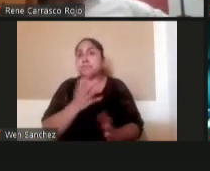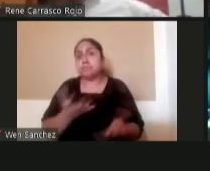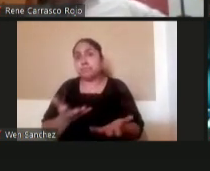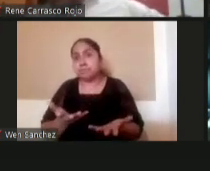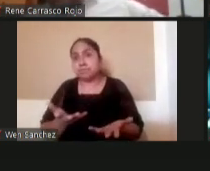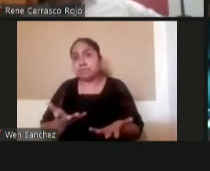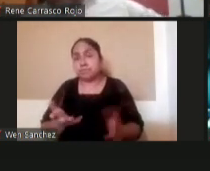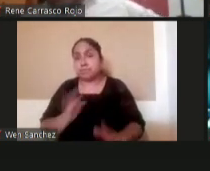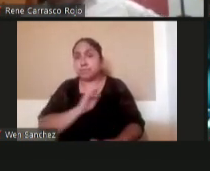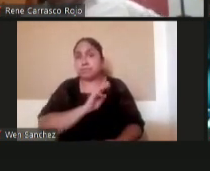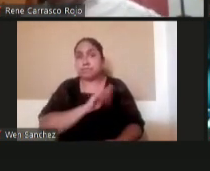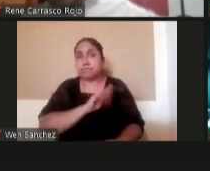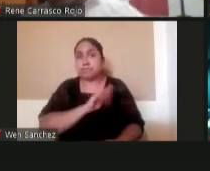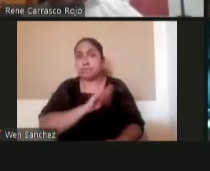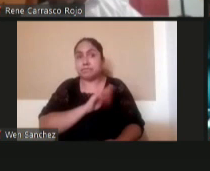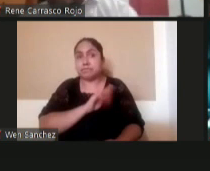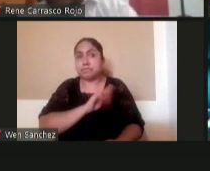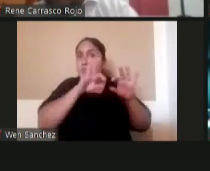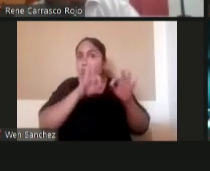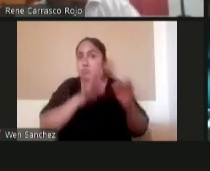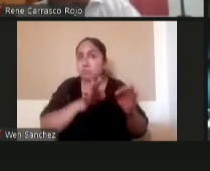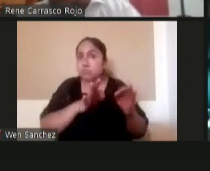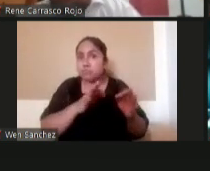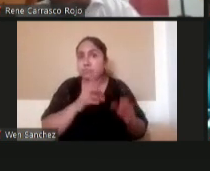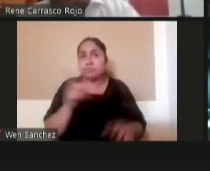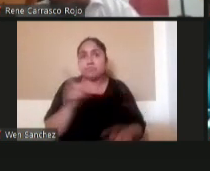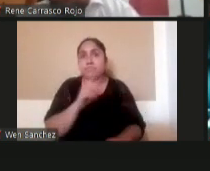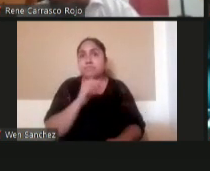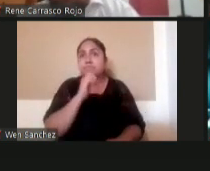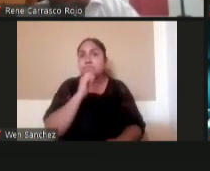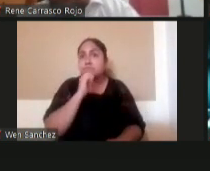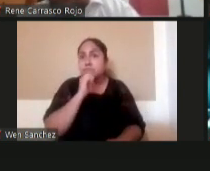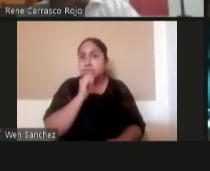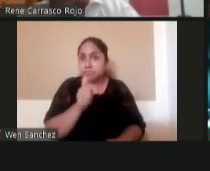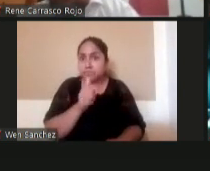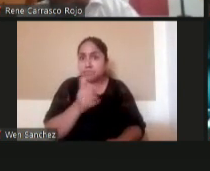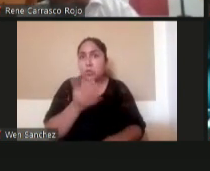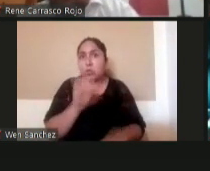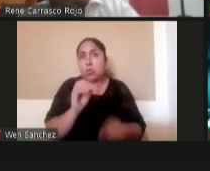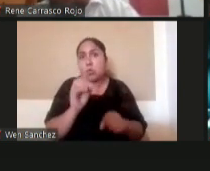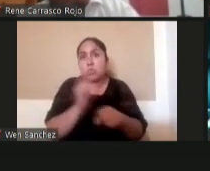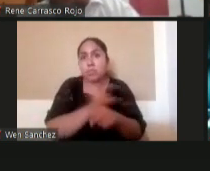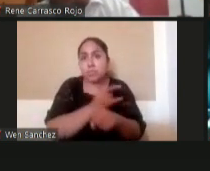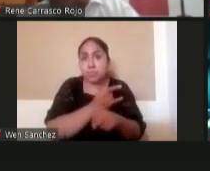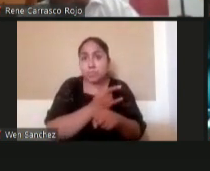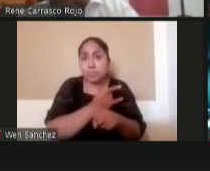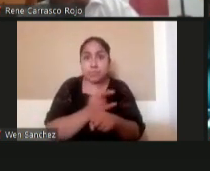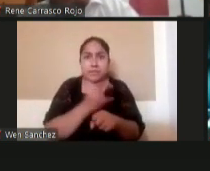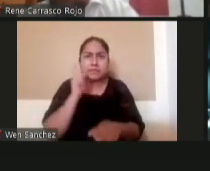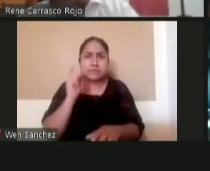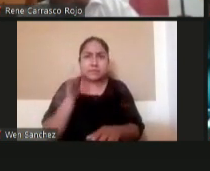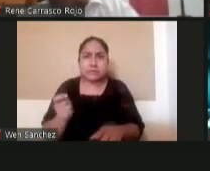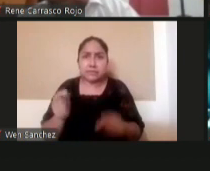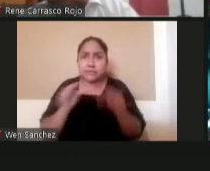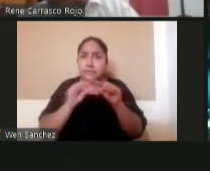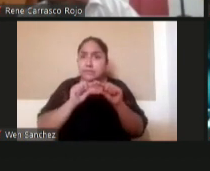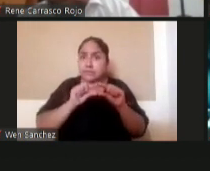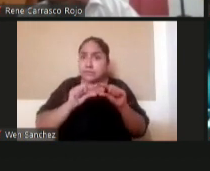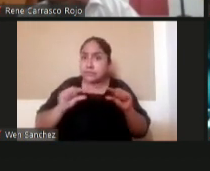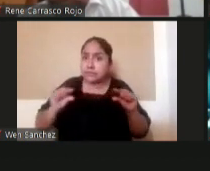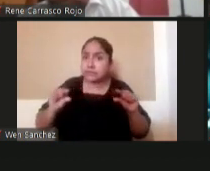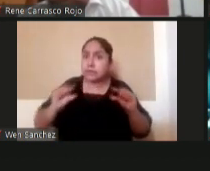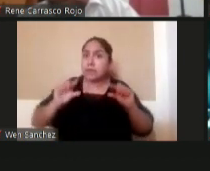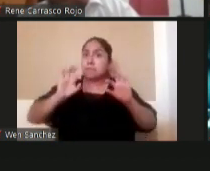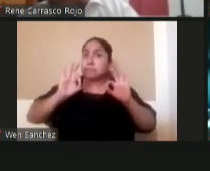cometido. Es decir, que hay una cláusula específica en el contrato para poder sancionar a la empresa que no